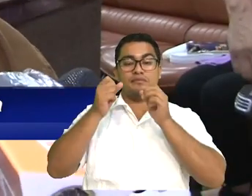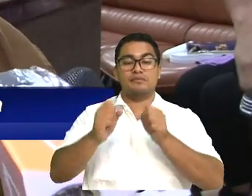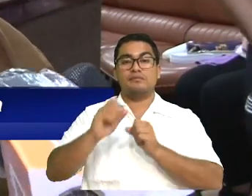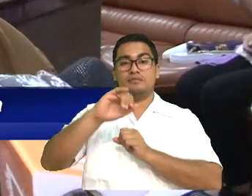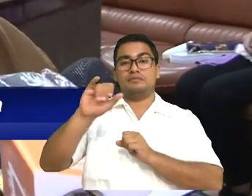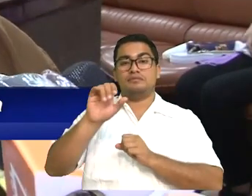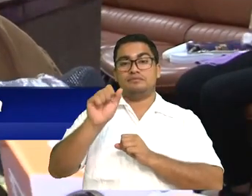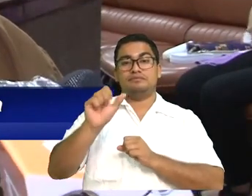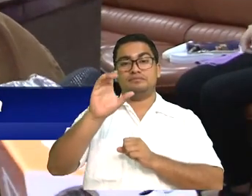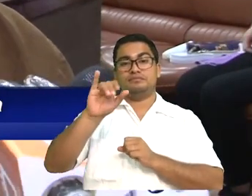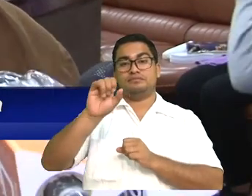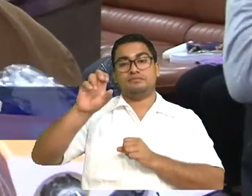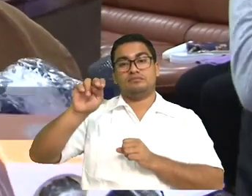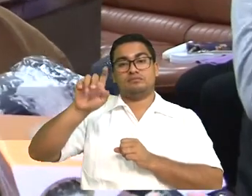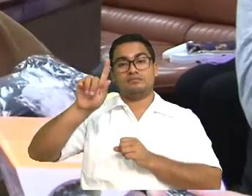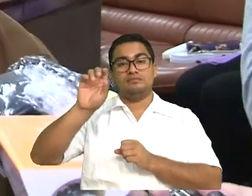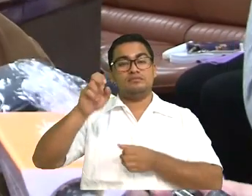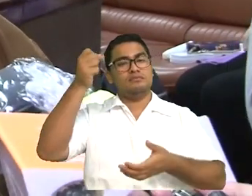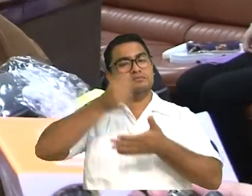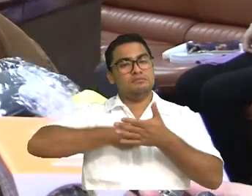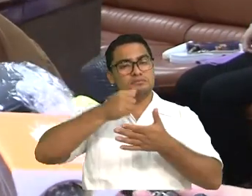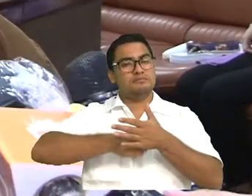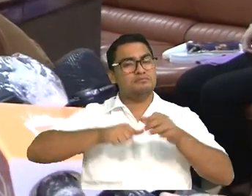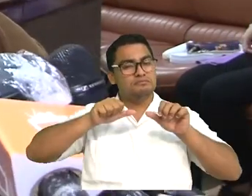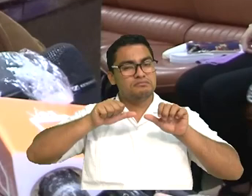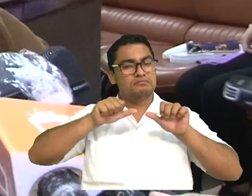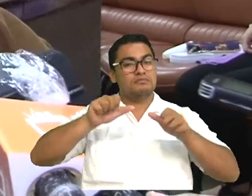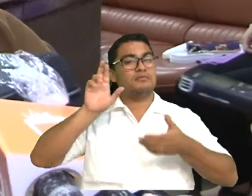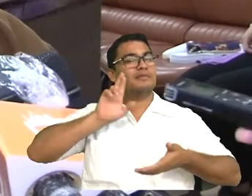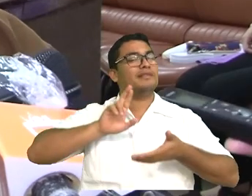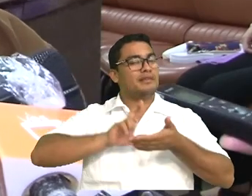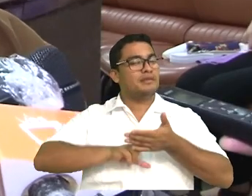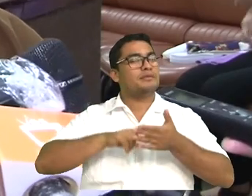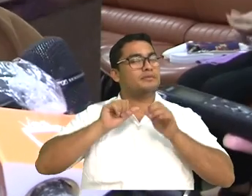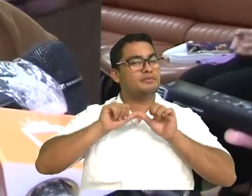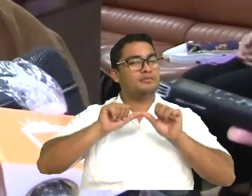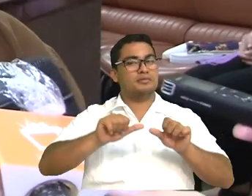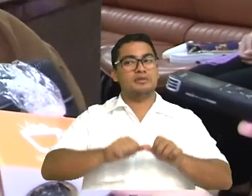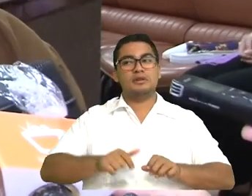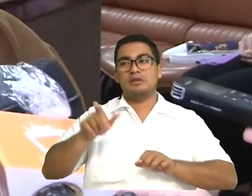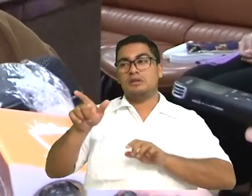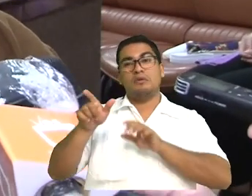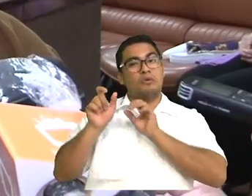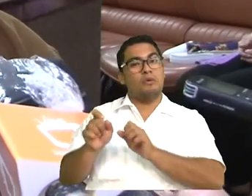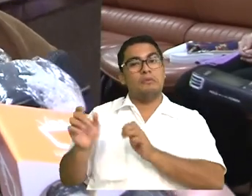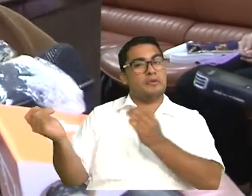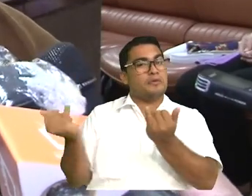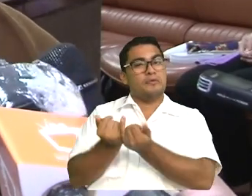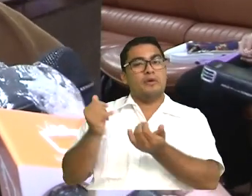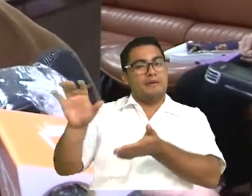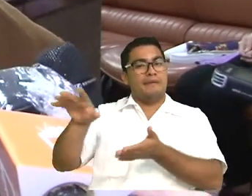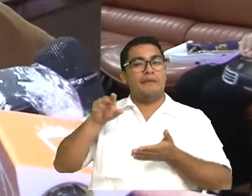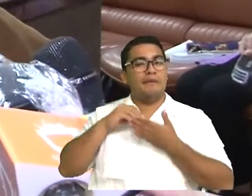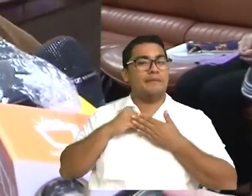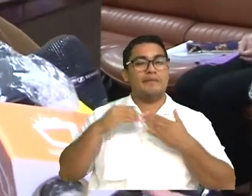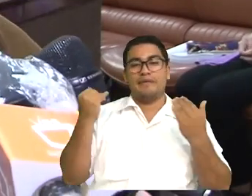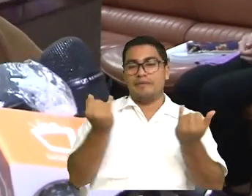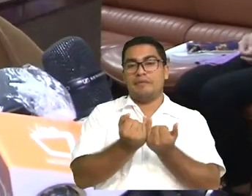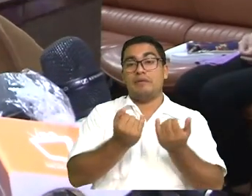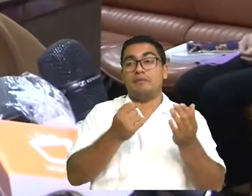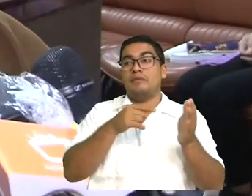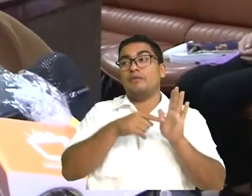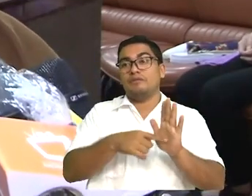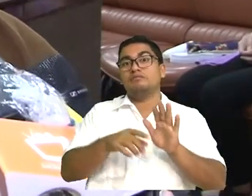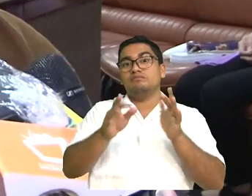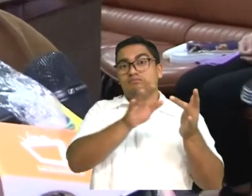fácil olvidarlas y no es fácil imitarlas tampoco. No se imitan ese tipo de hombres, son hombres contado con los dedos de